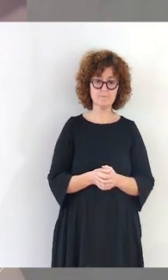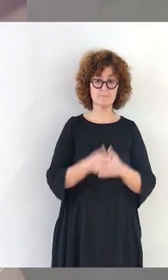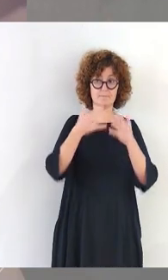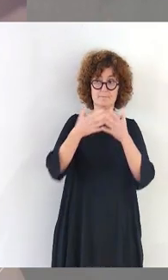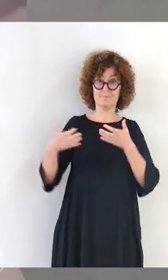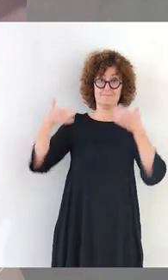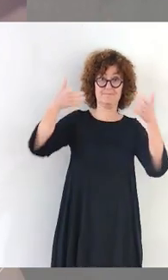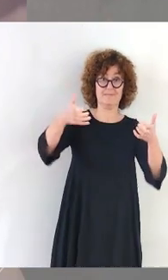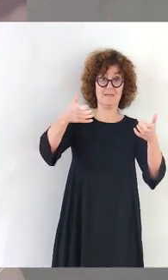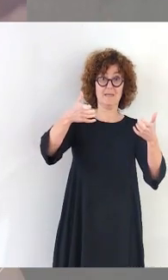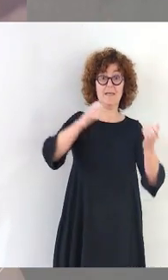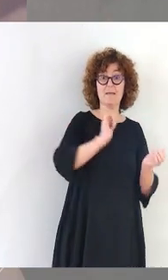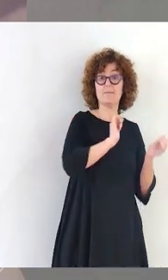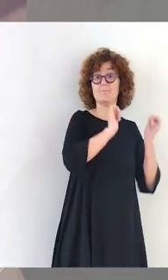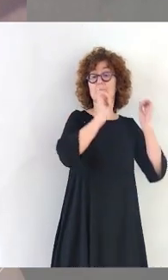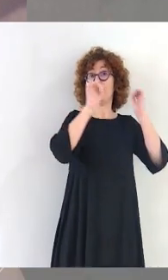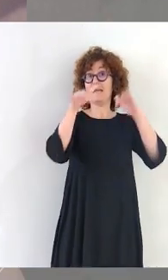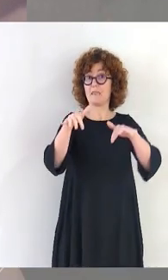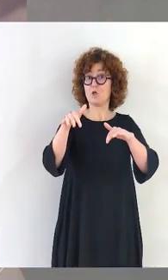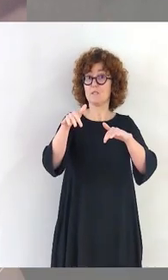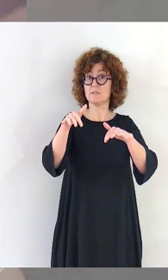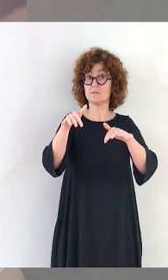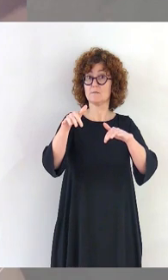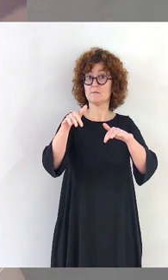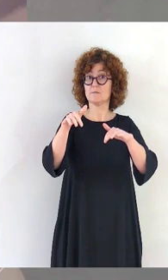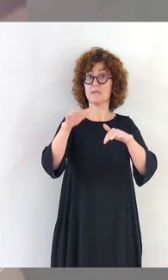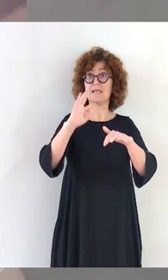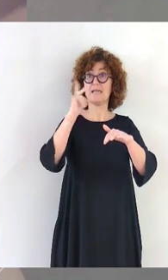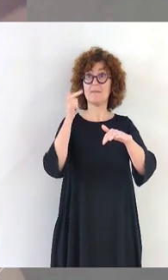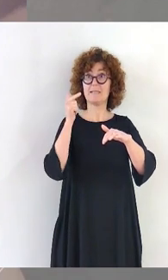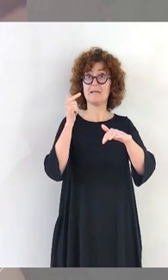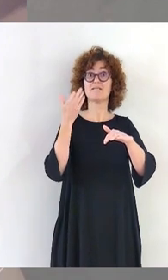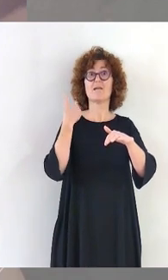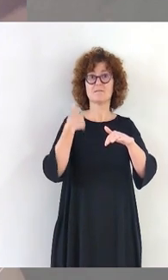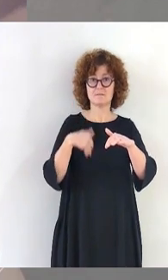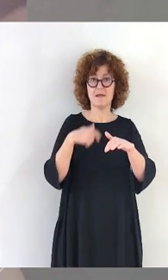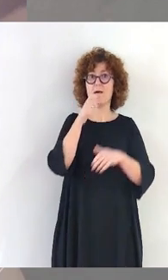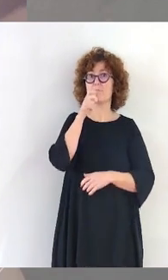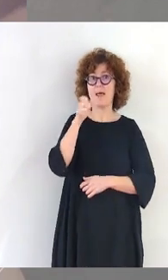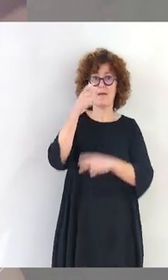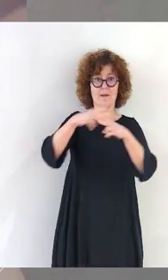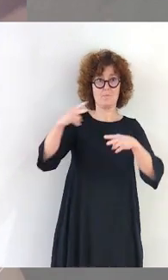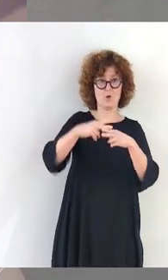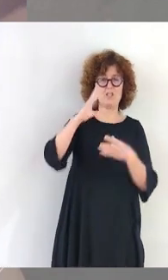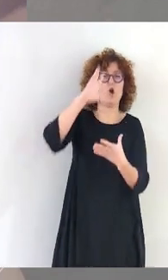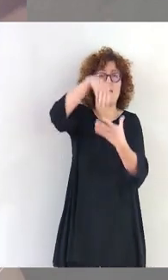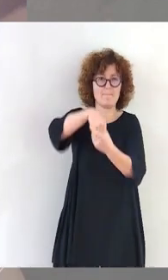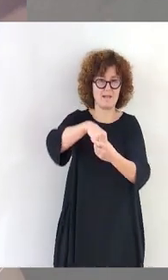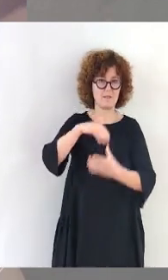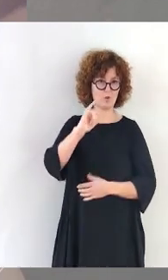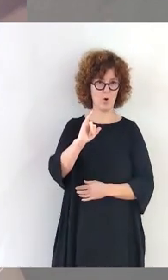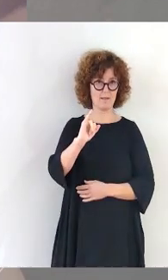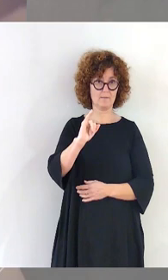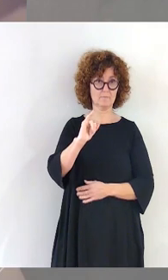climáticas ya es un acto político esto tenemos que ser muy conscientes porque ya estás evitando la palabra refugiado climático y la diferencia